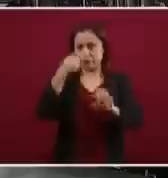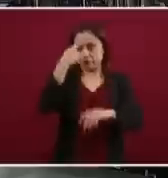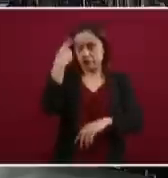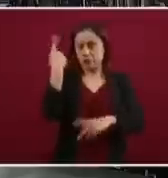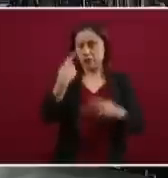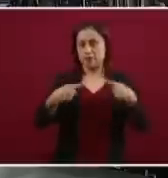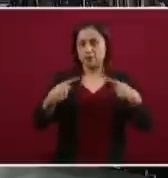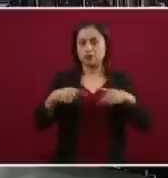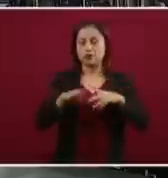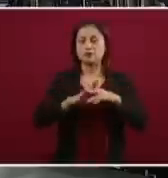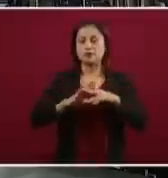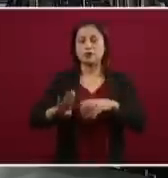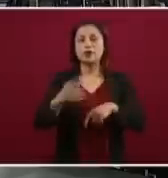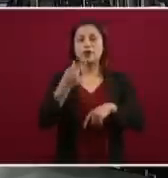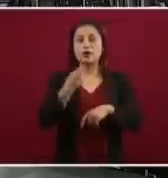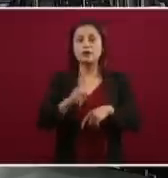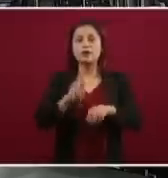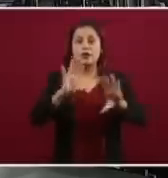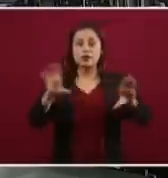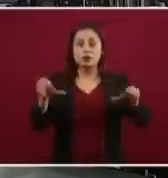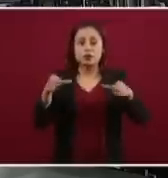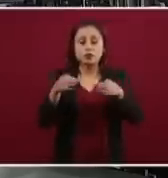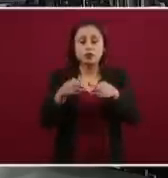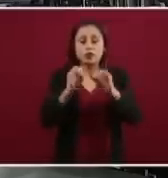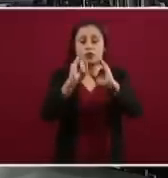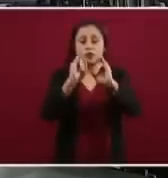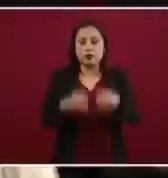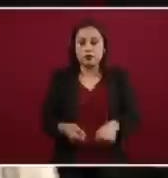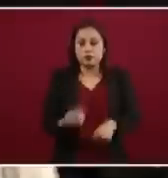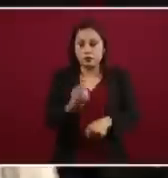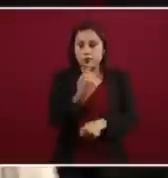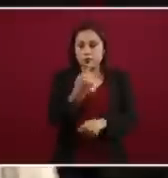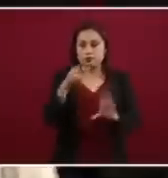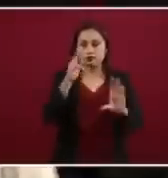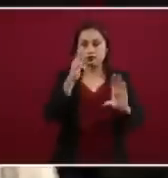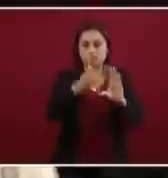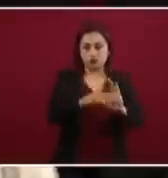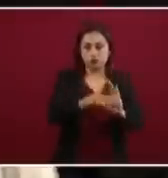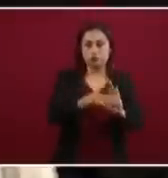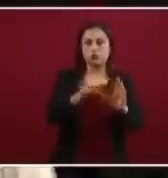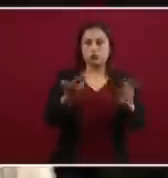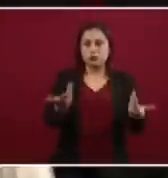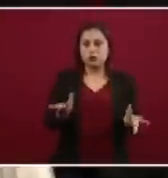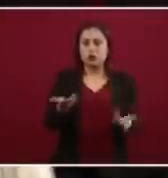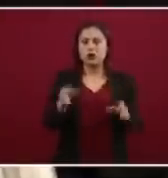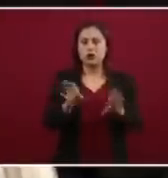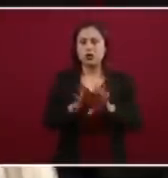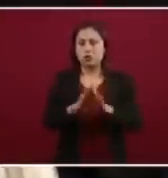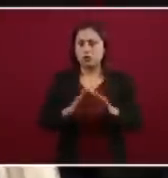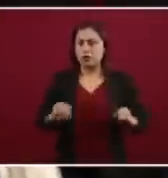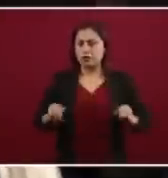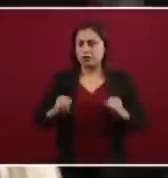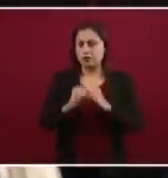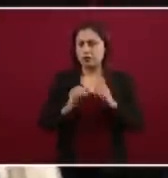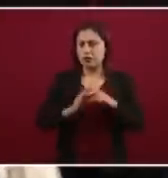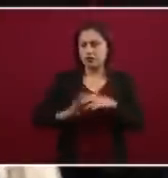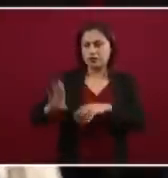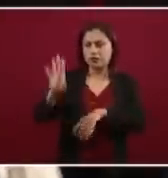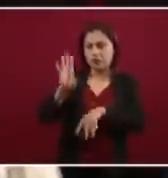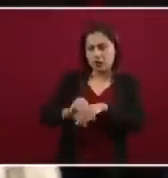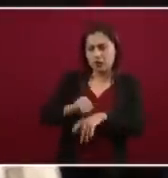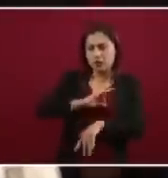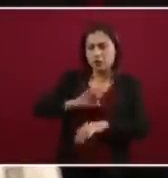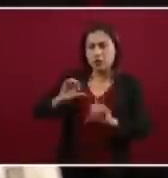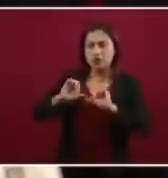estancias individuales. Entonces, queríamos saber si migración les diera acceso a estos lugares especiales